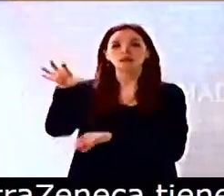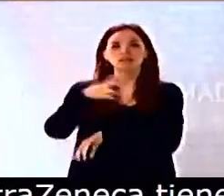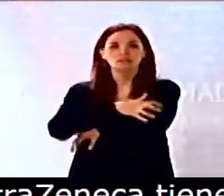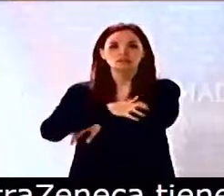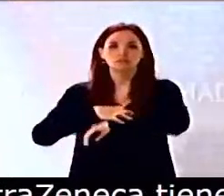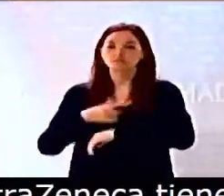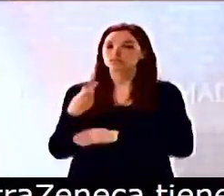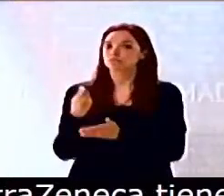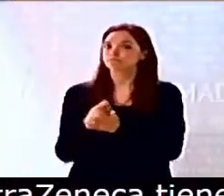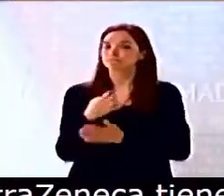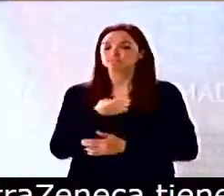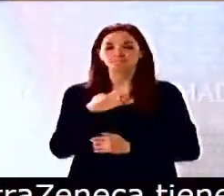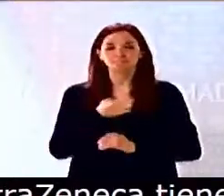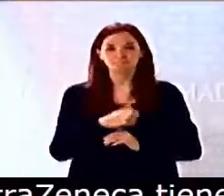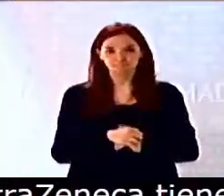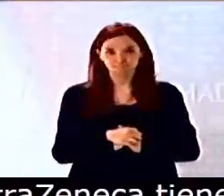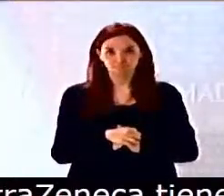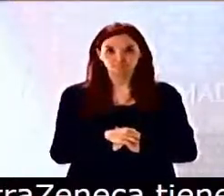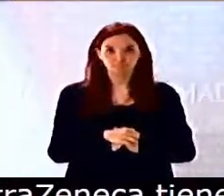vacunas.